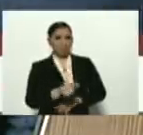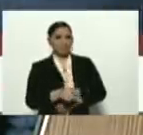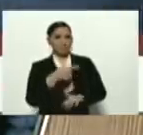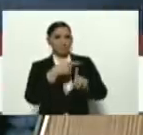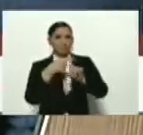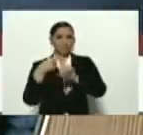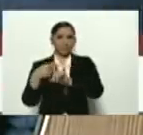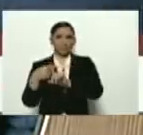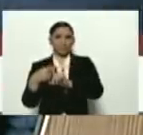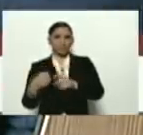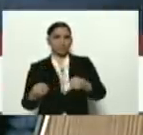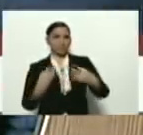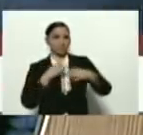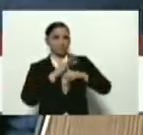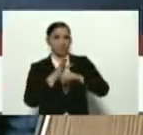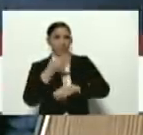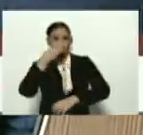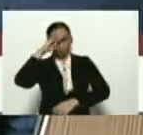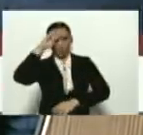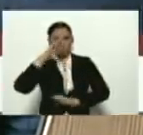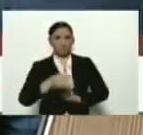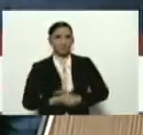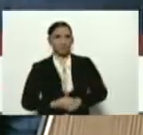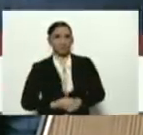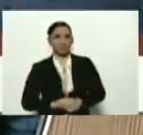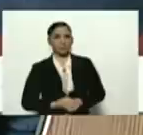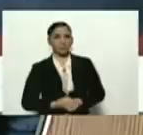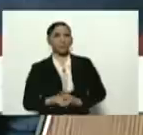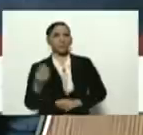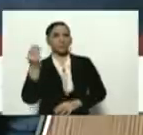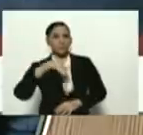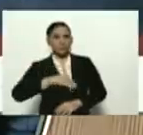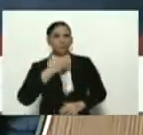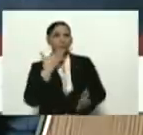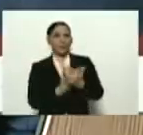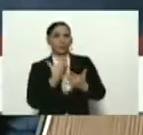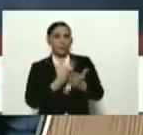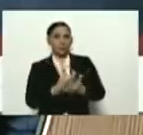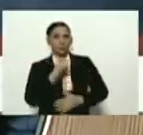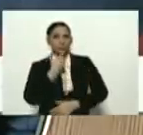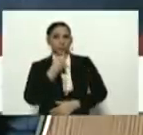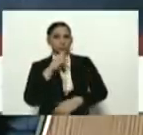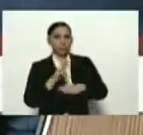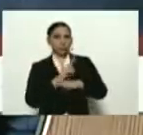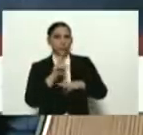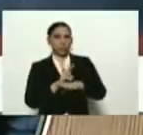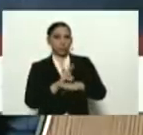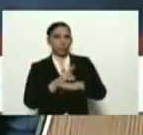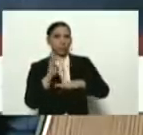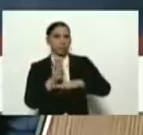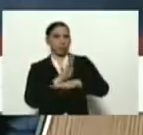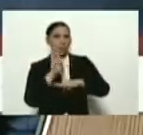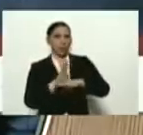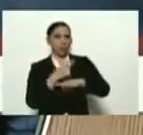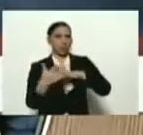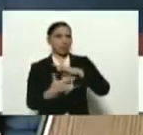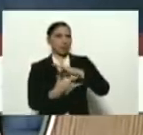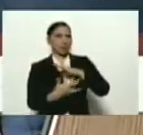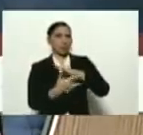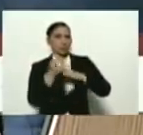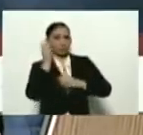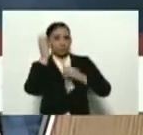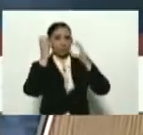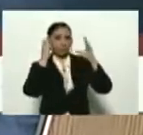virus. Cuba además propone el uso clínico de medicamentos biotecnológicos innovadores